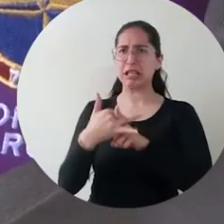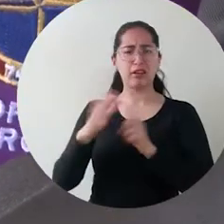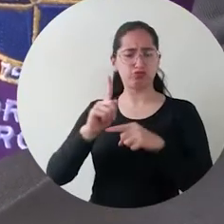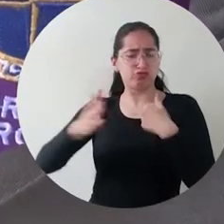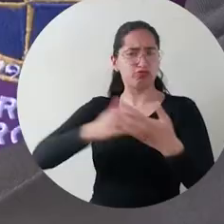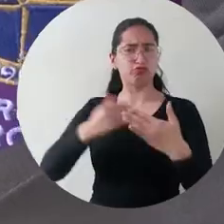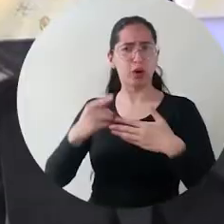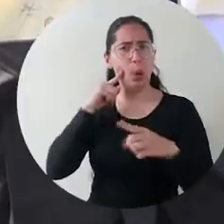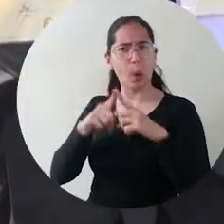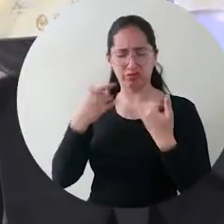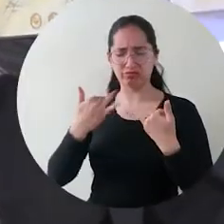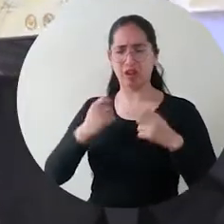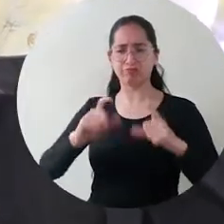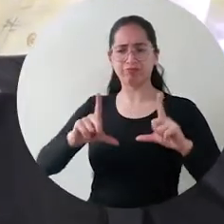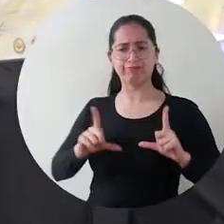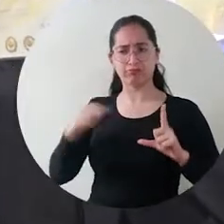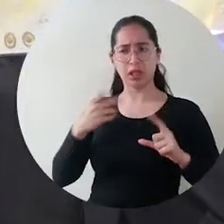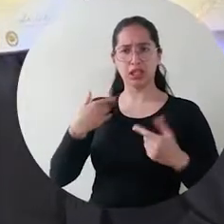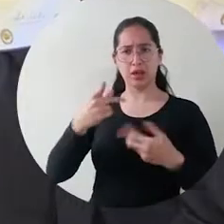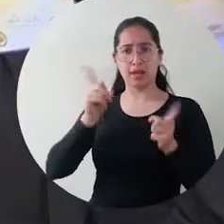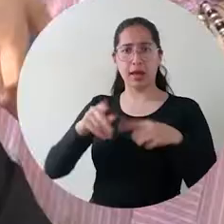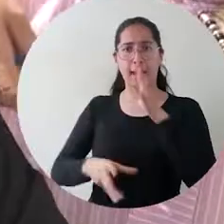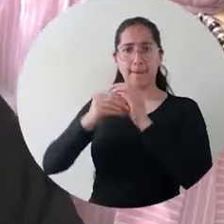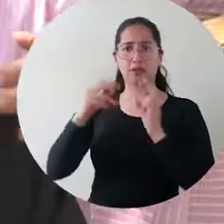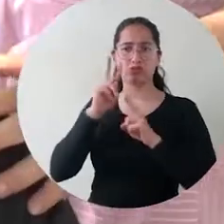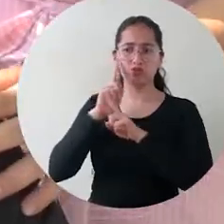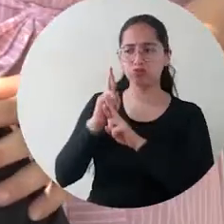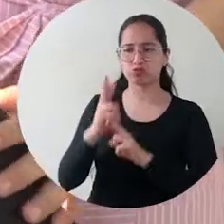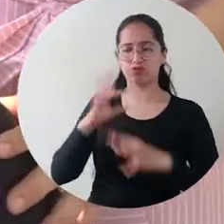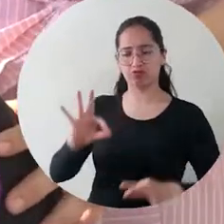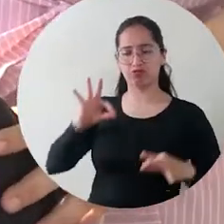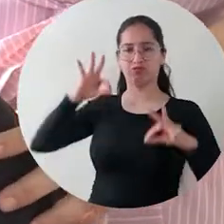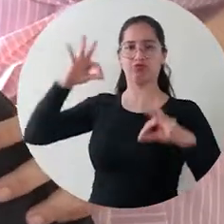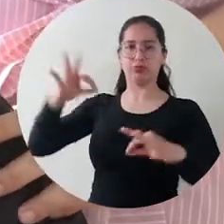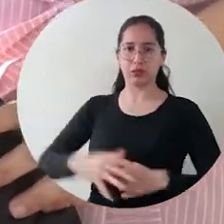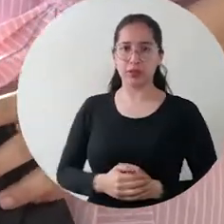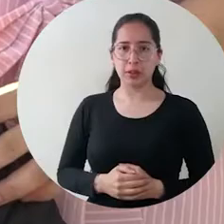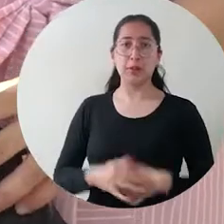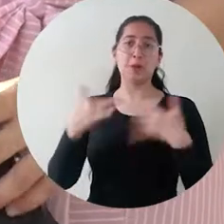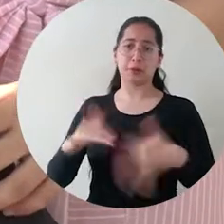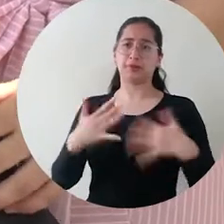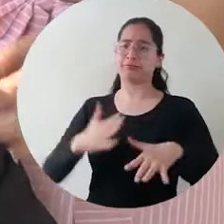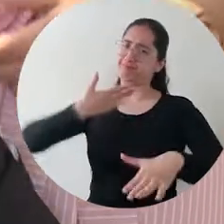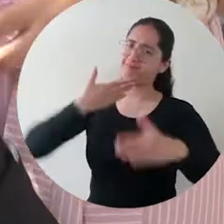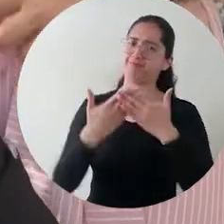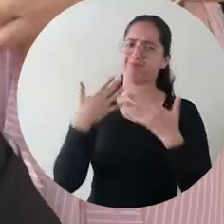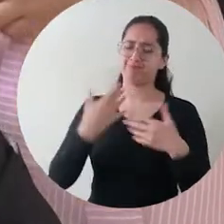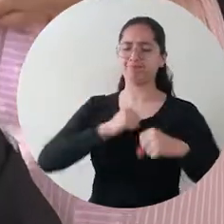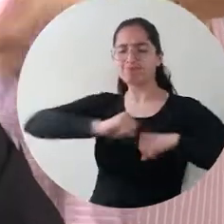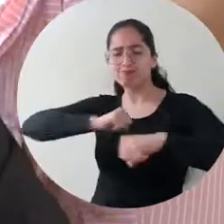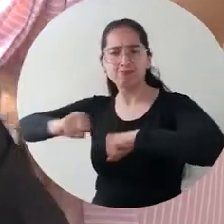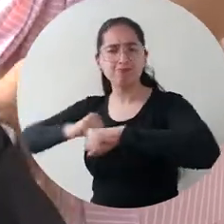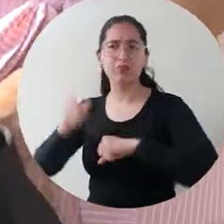de los mejores estudiantes y graduarse con honores. Agradecido con mi alma mater por darme este diploma honorífico que con mucho esfuerzo, mucha